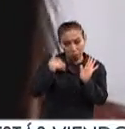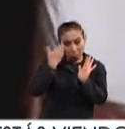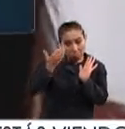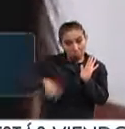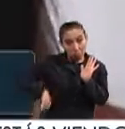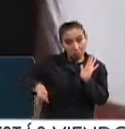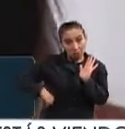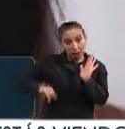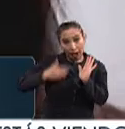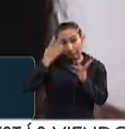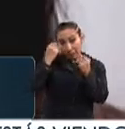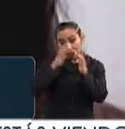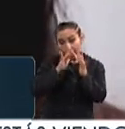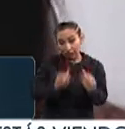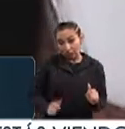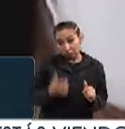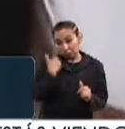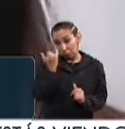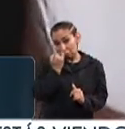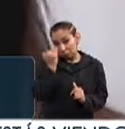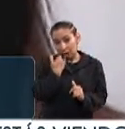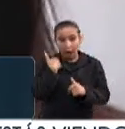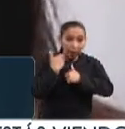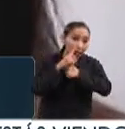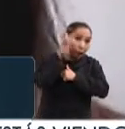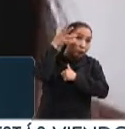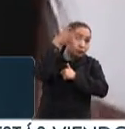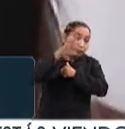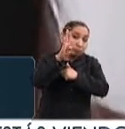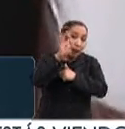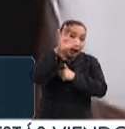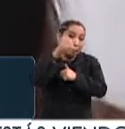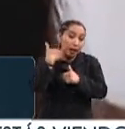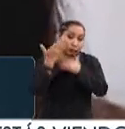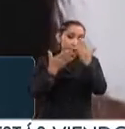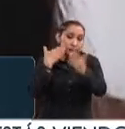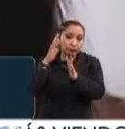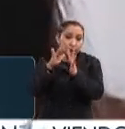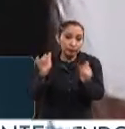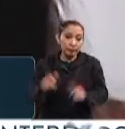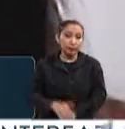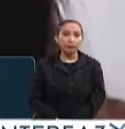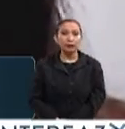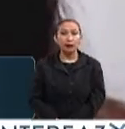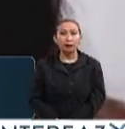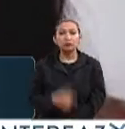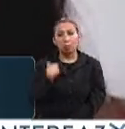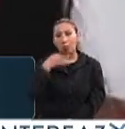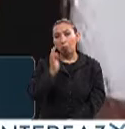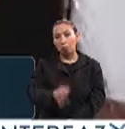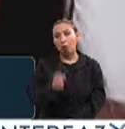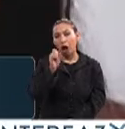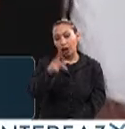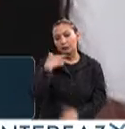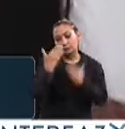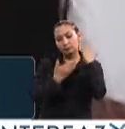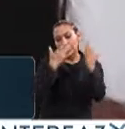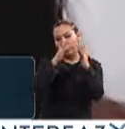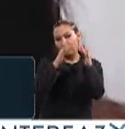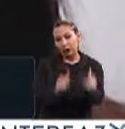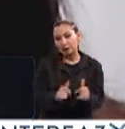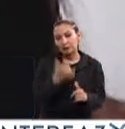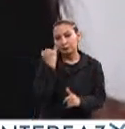estábamos interesados en aprender francés y poder concursar para tener una beca para estudiar en Francia. Claro. Y pues yo dije que sí y empecé a estudiar